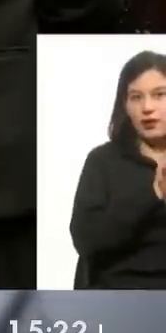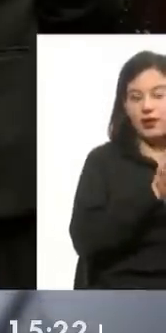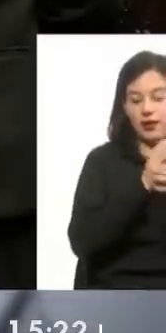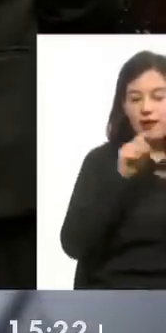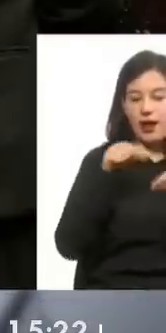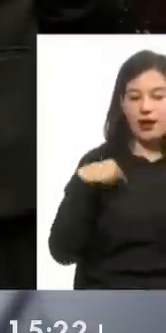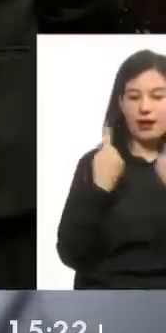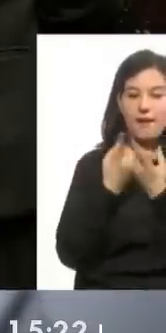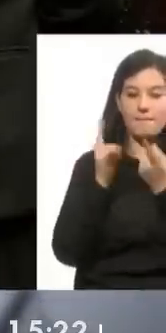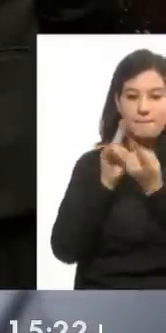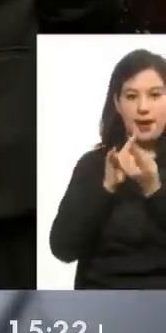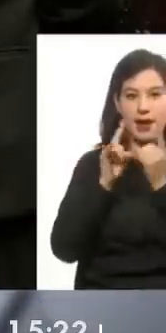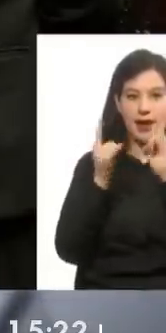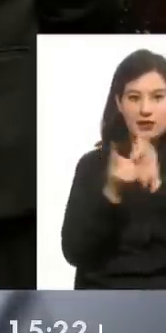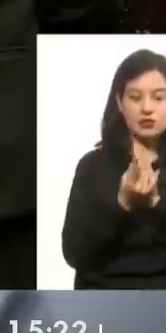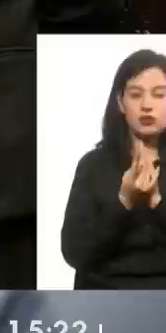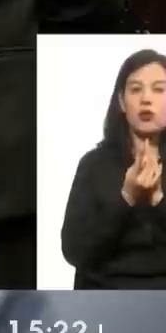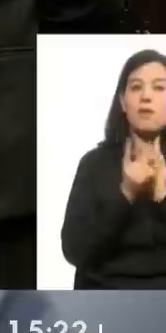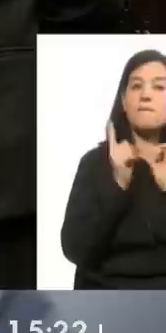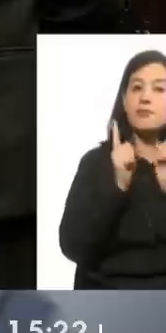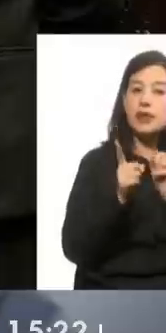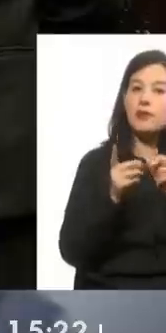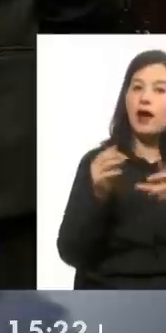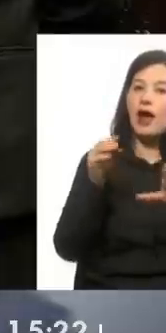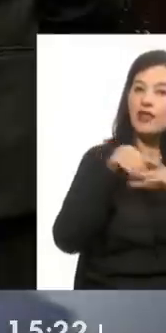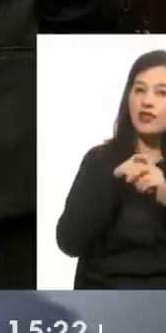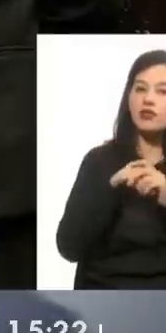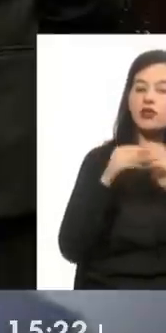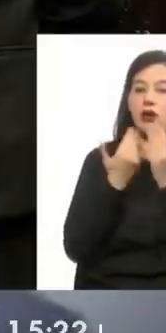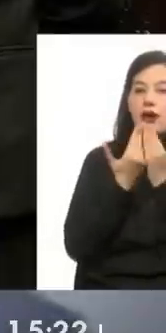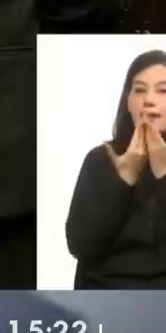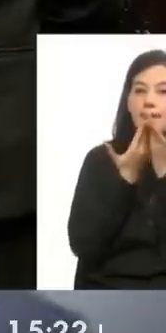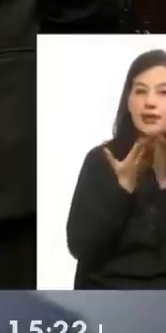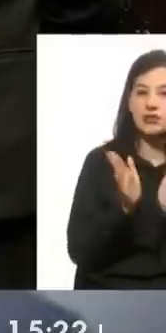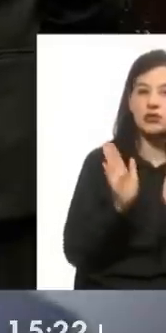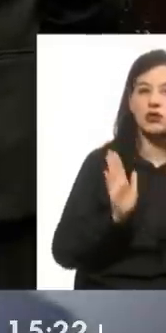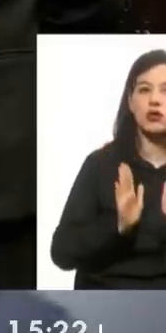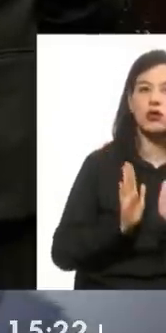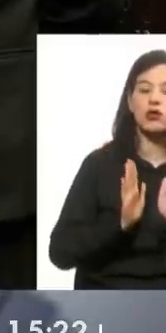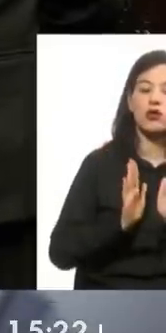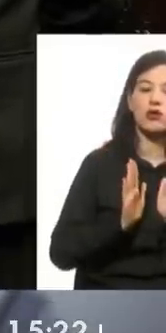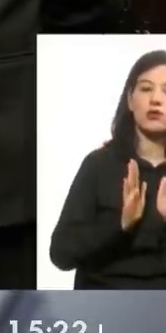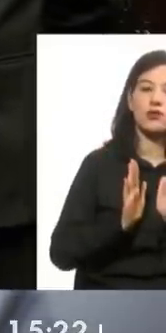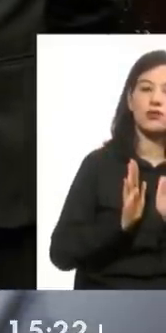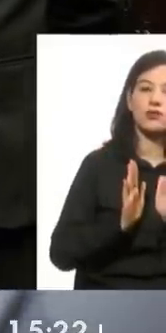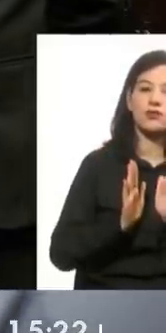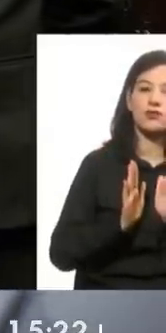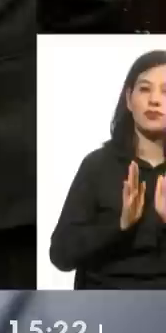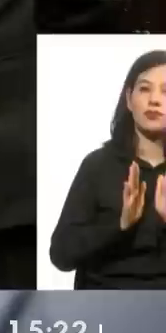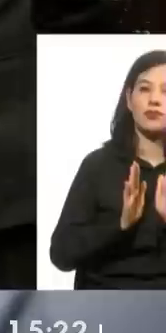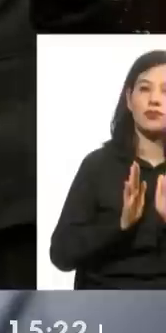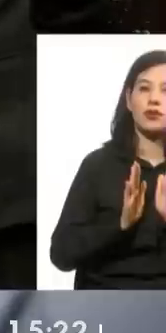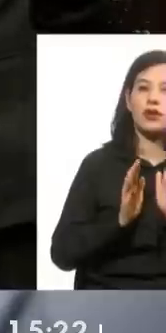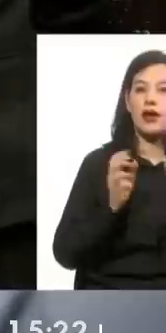importante aquí es constitucionalmente, no hay ningún tipo de cuestionamiento, incluso los que se hicieron